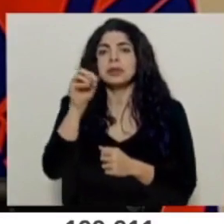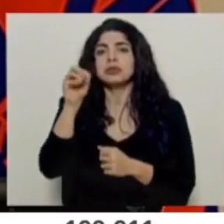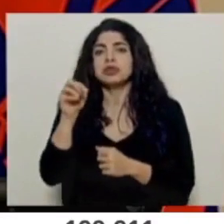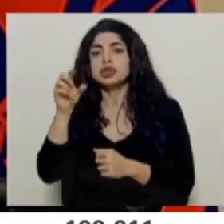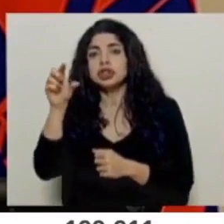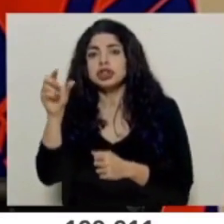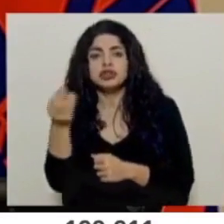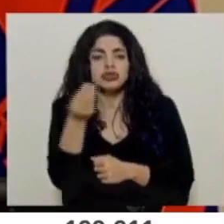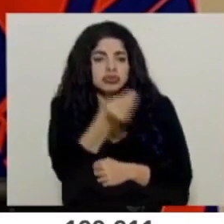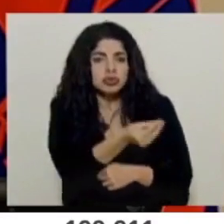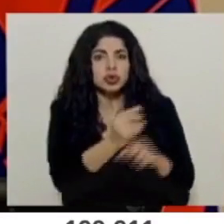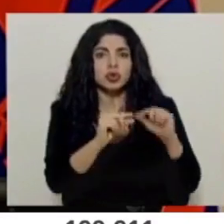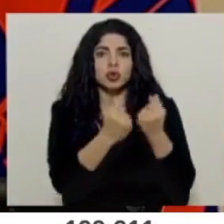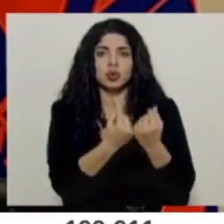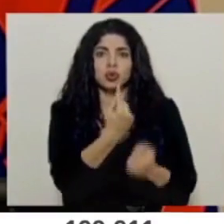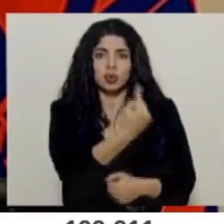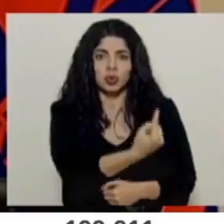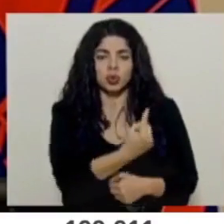grupo 1.